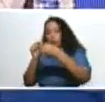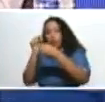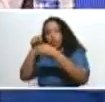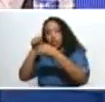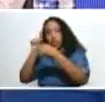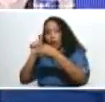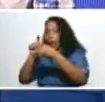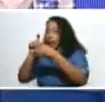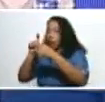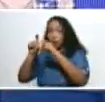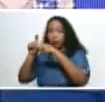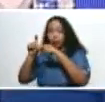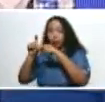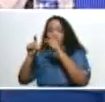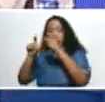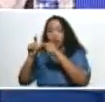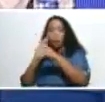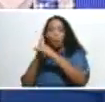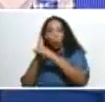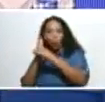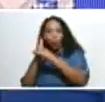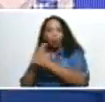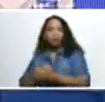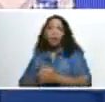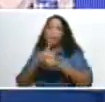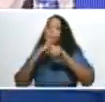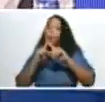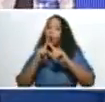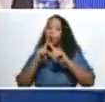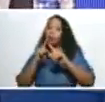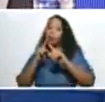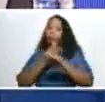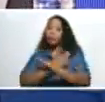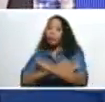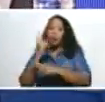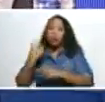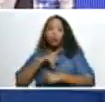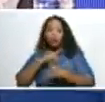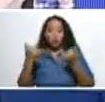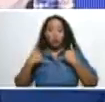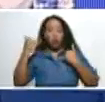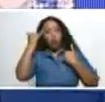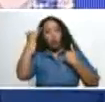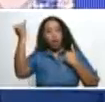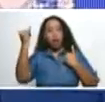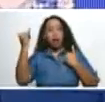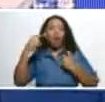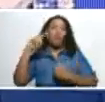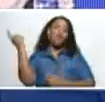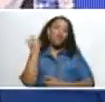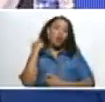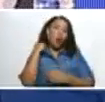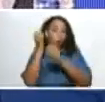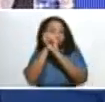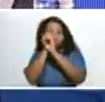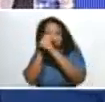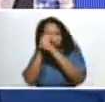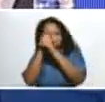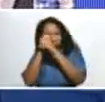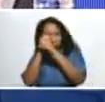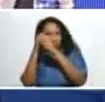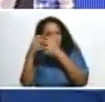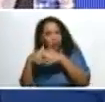manera remota fue paralizado. Pero ante eso nos reinventamos y sacamos los viejos microscopios de